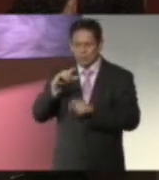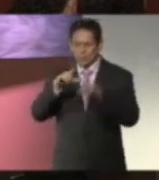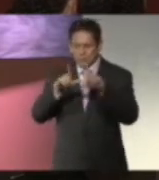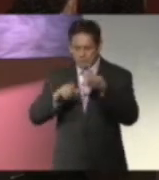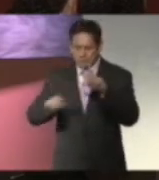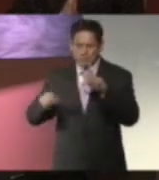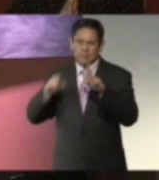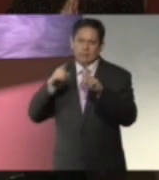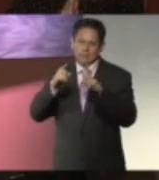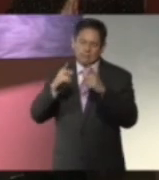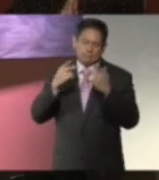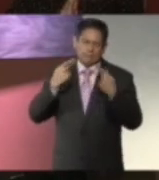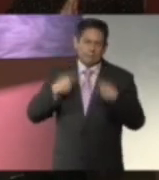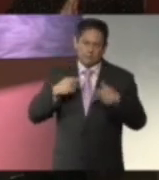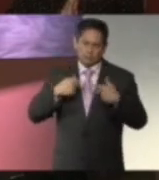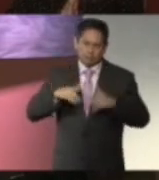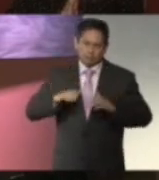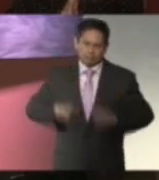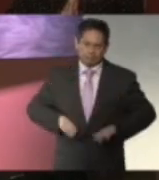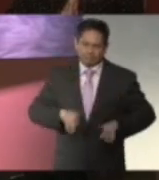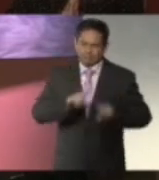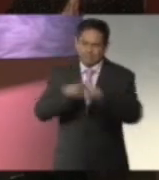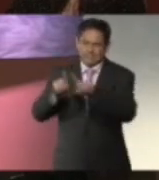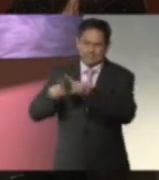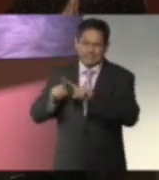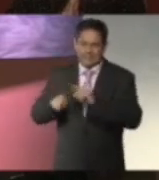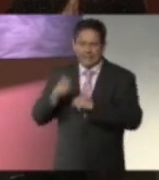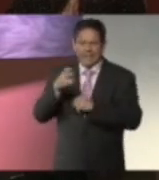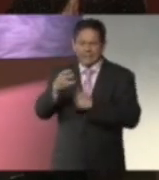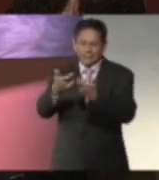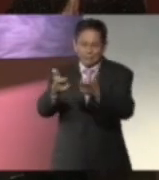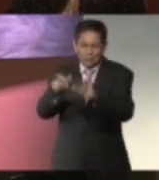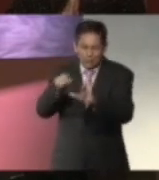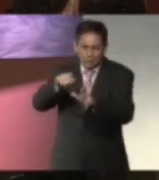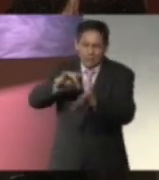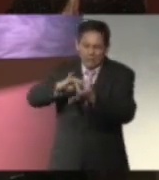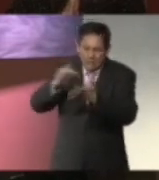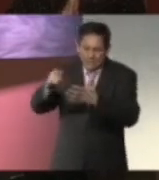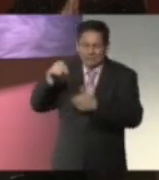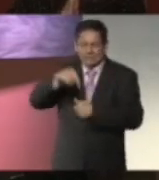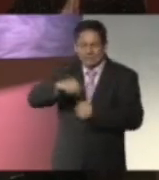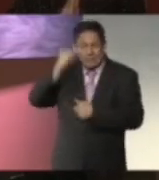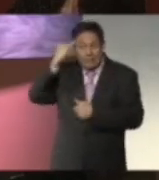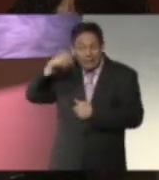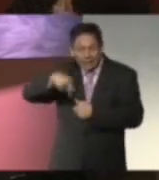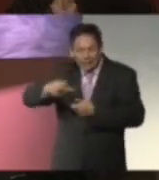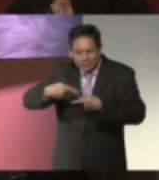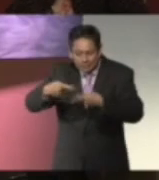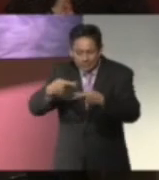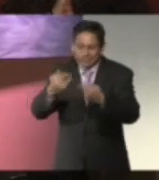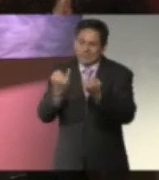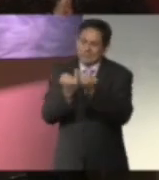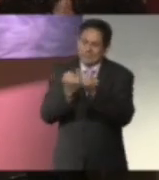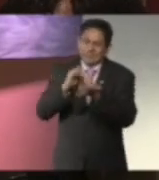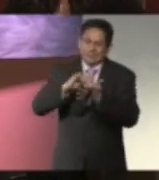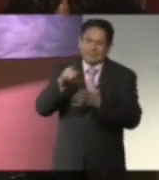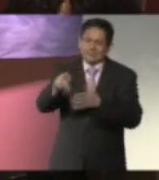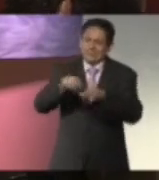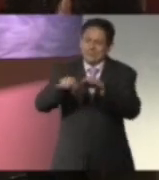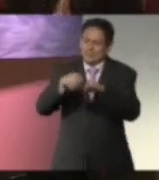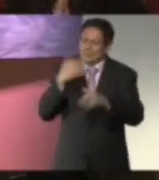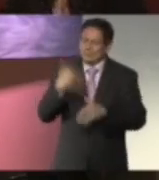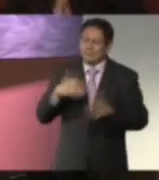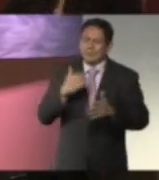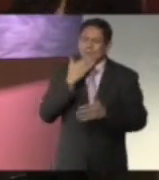congreso y también por existir, porque hace mucha falta, y pues sobre todo celebro que se ubique en el Instituto de Investigaciones Jurídicas. Tengo